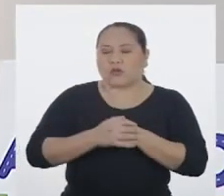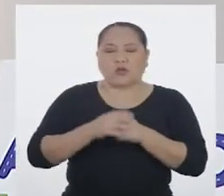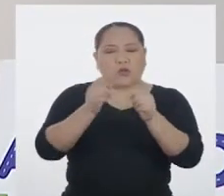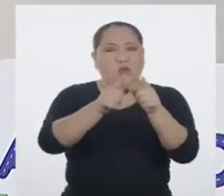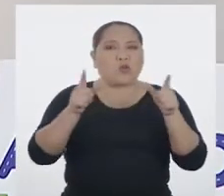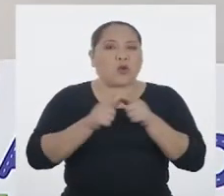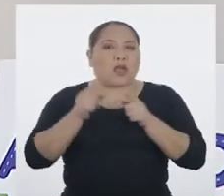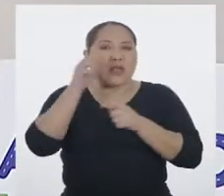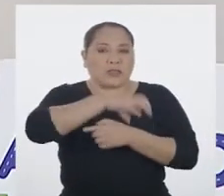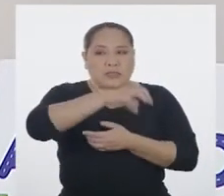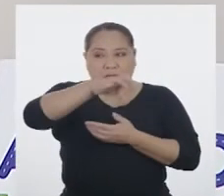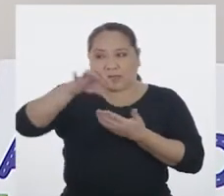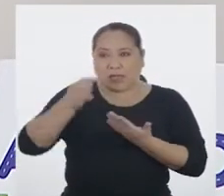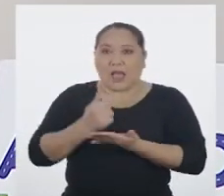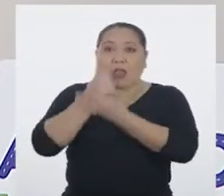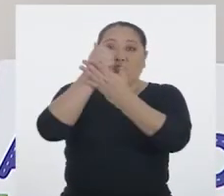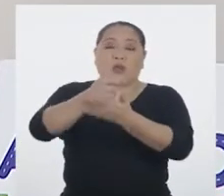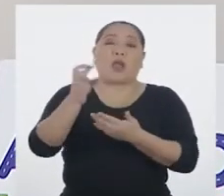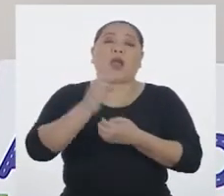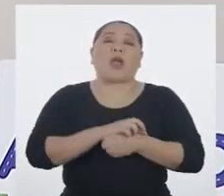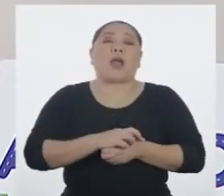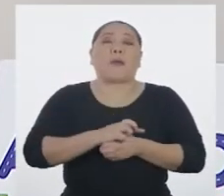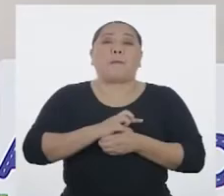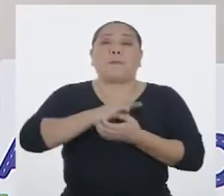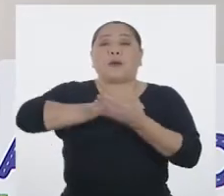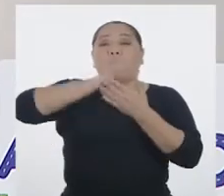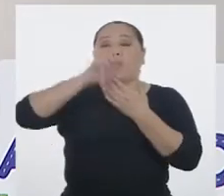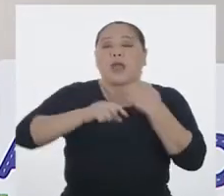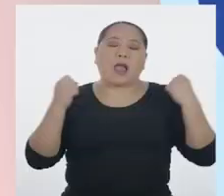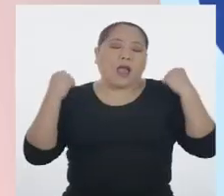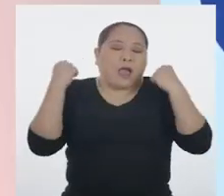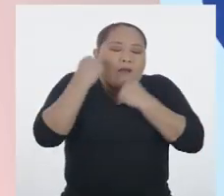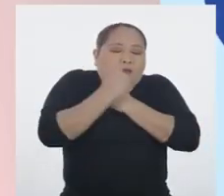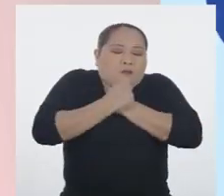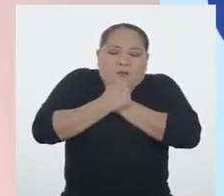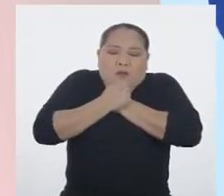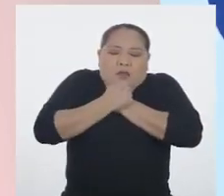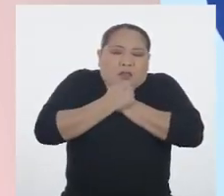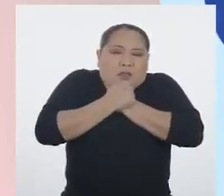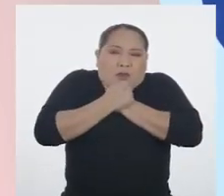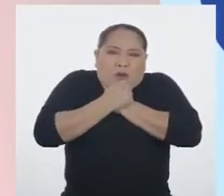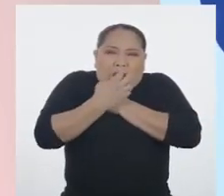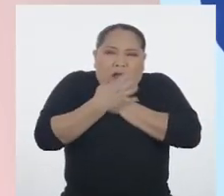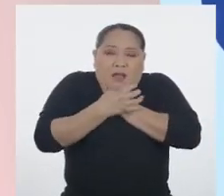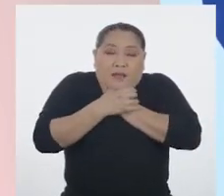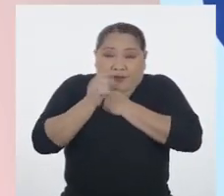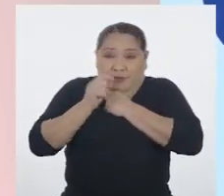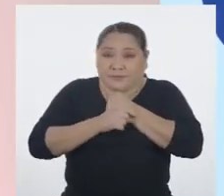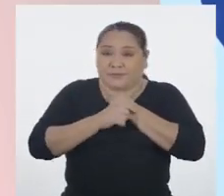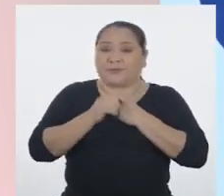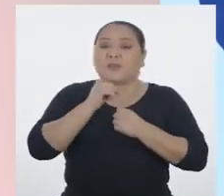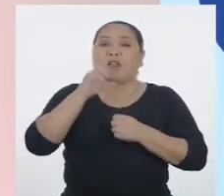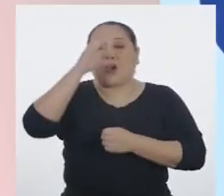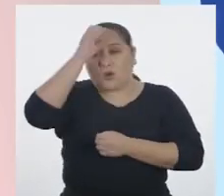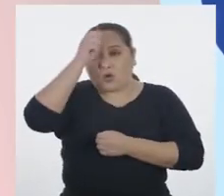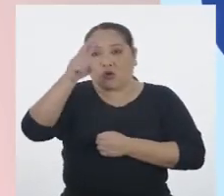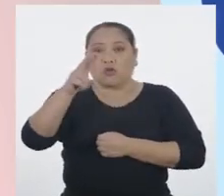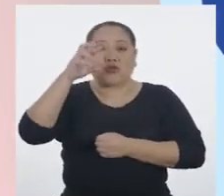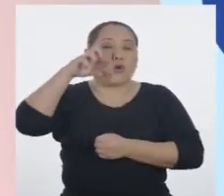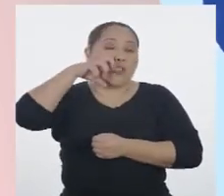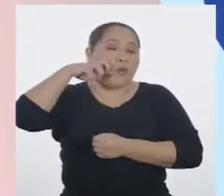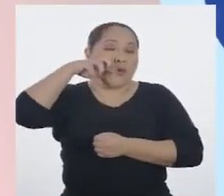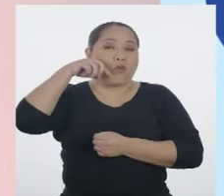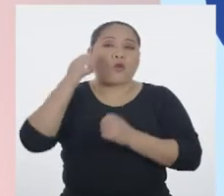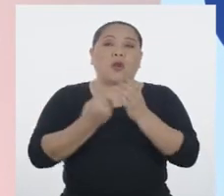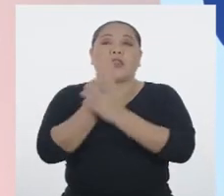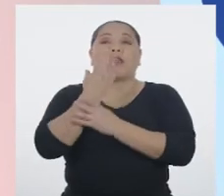zonas del país han sido beneficiadas por el programa Abrigo Pendiente? Hemos beneficiado a muchas comunidades de los departamentos de